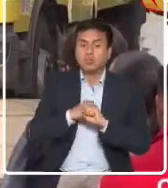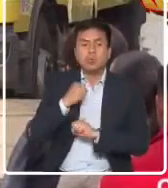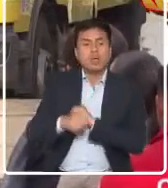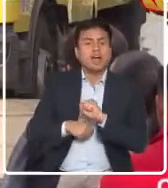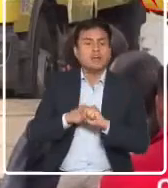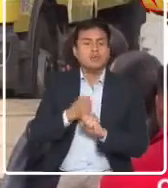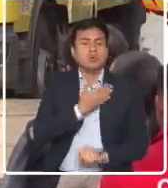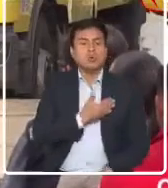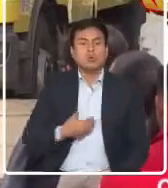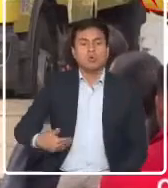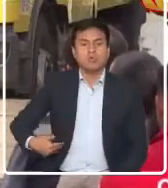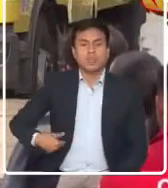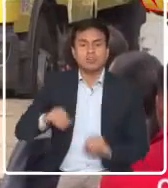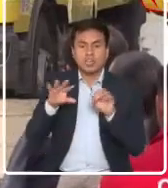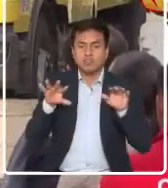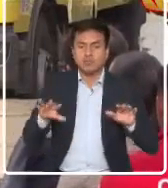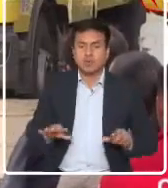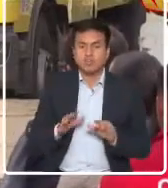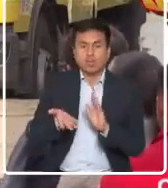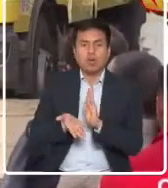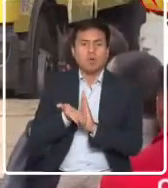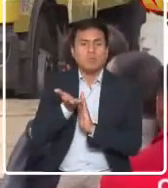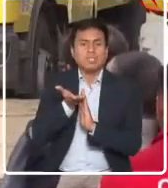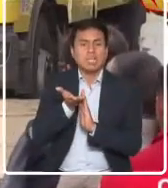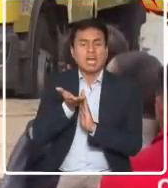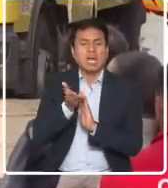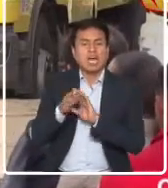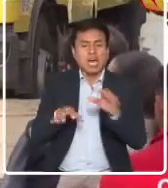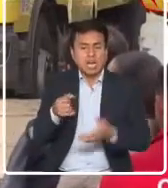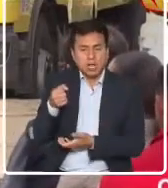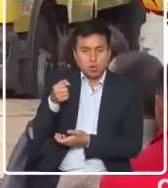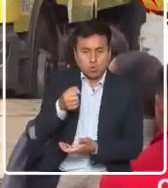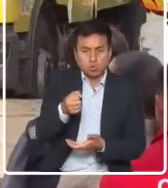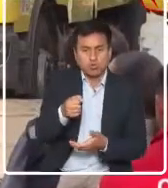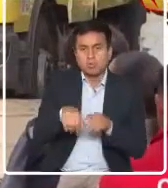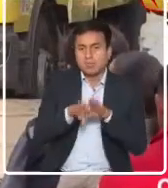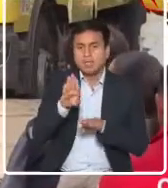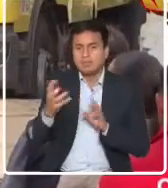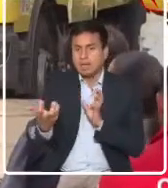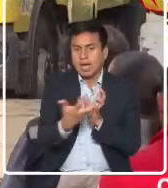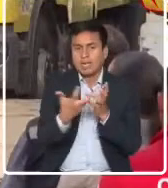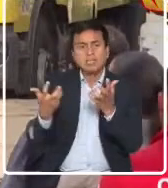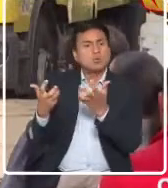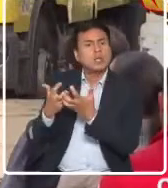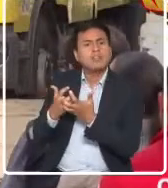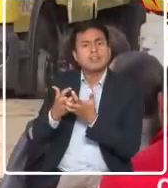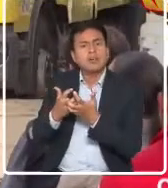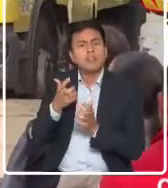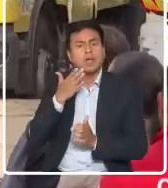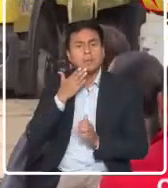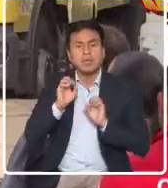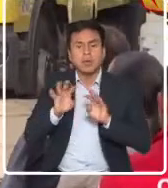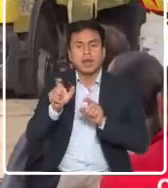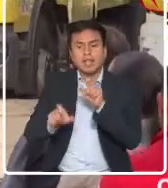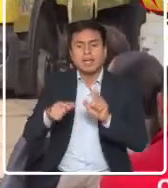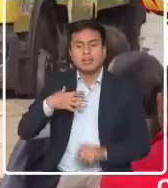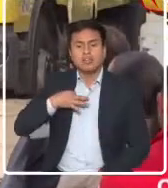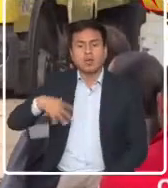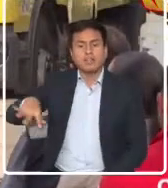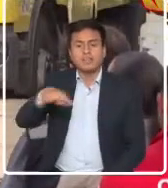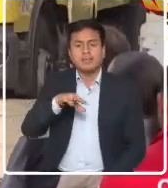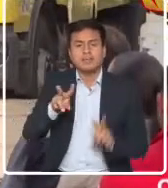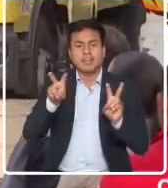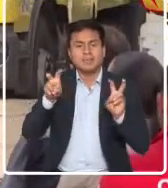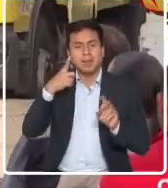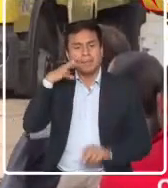año, desde el gobierno, se han hecho esfuerzos para aumentar los recursos para generar una mayor articulación además de educar a la ciudadanía en